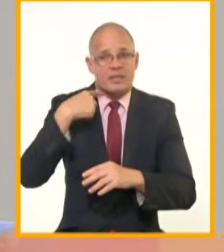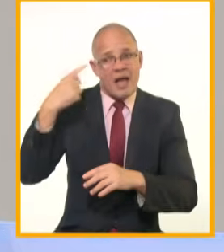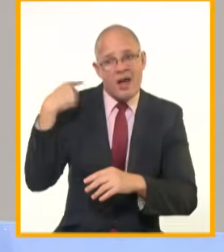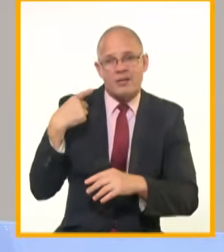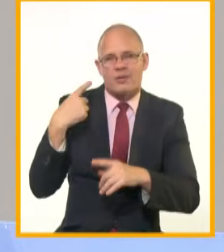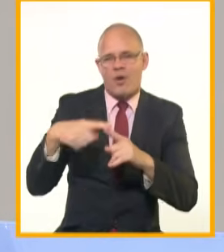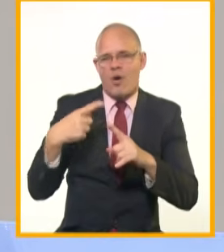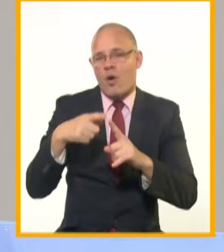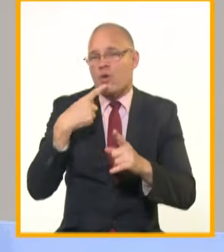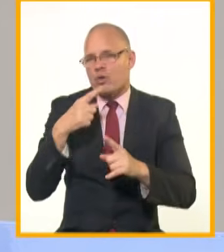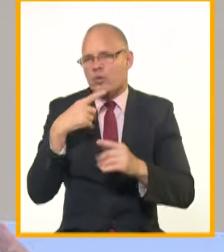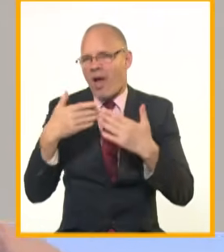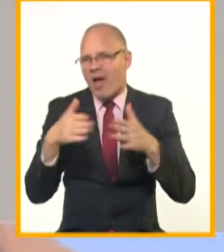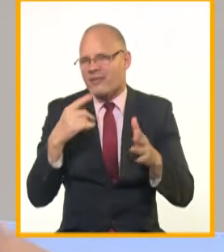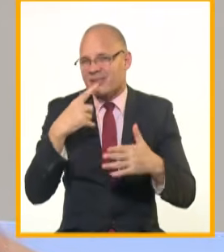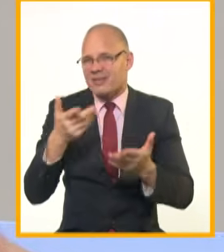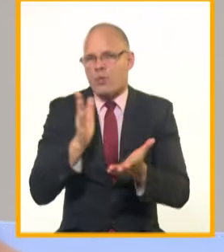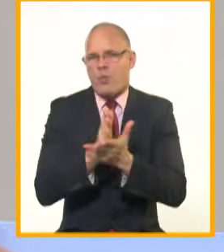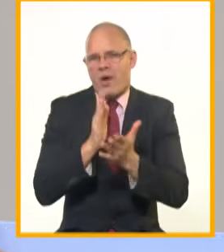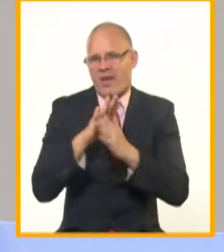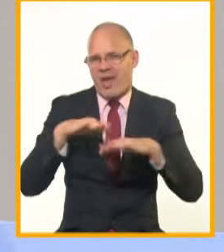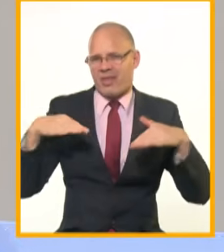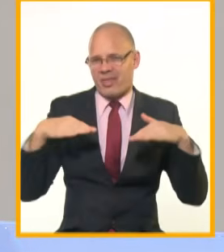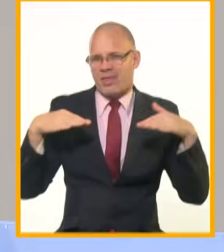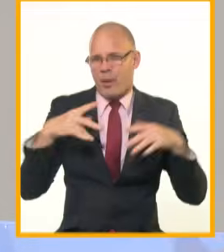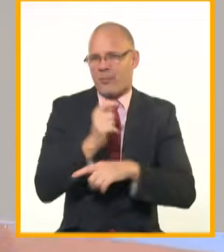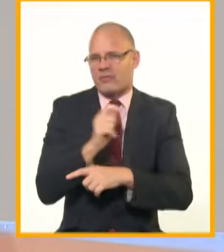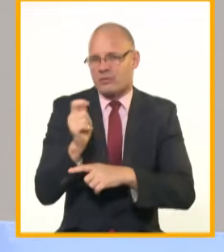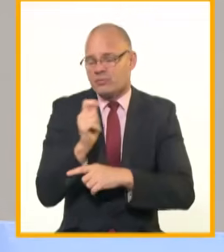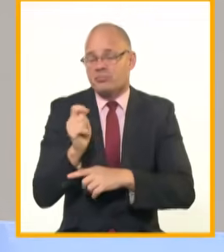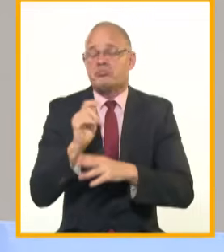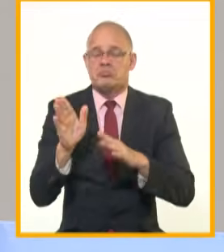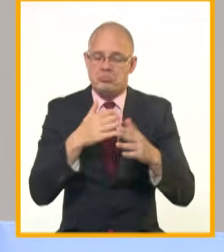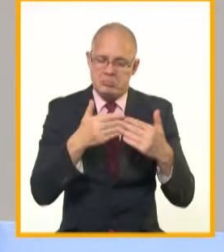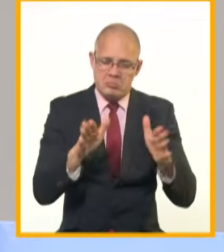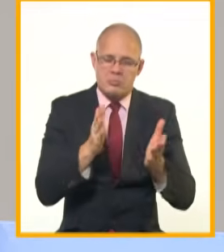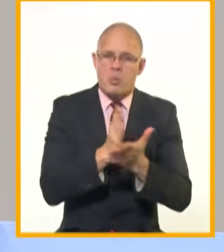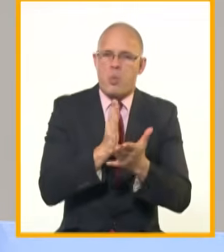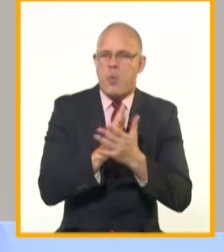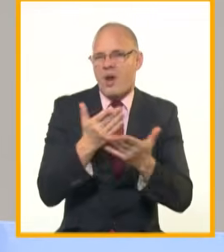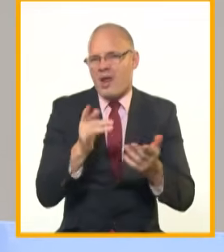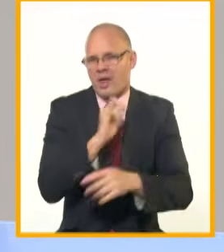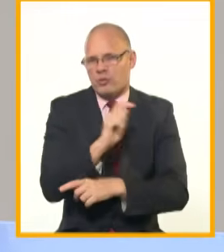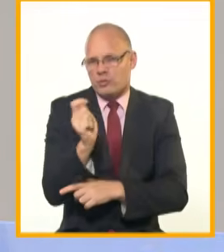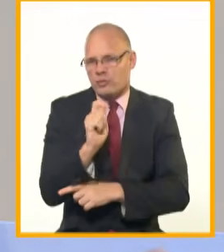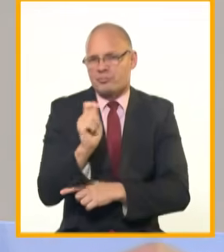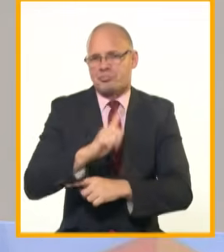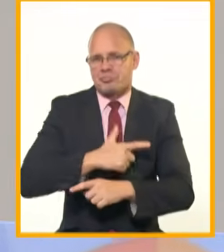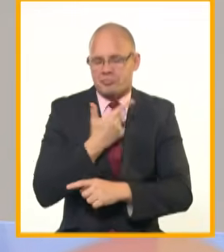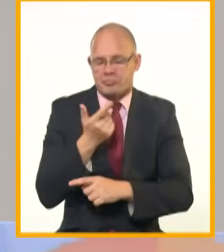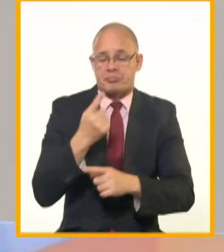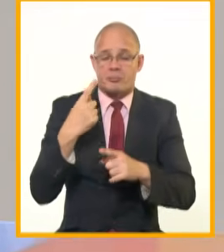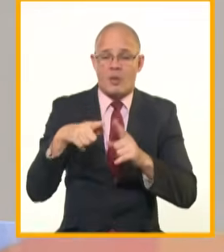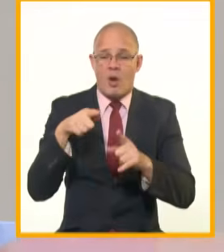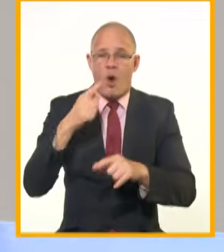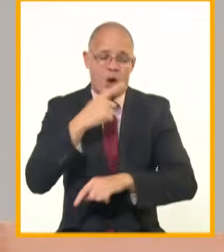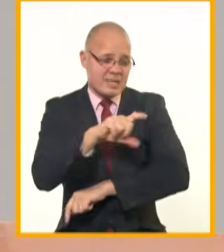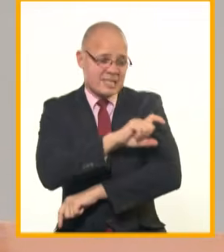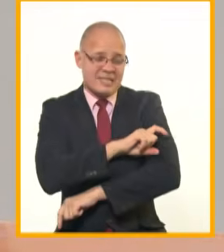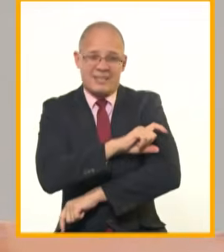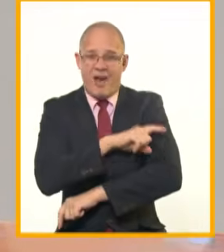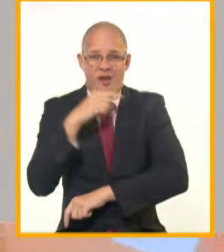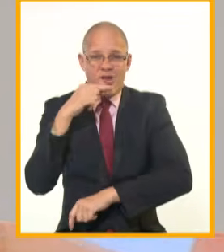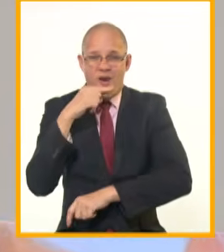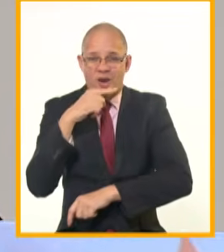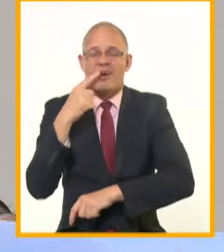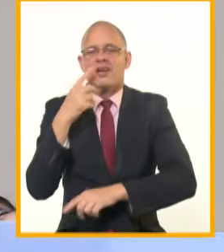Escuela de Profesores de Educación Física, logramos ahora la Escuela de Instructores de Arte, se mudó el PRE de Ciencias Exactas hacia la capital, en un lugar con